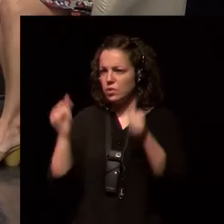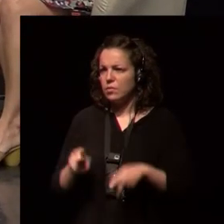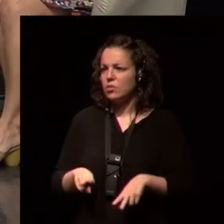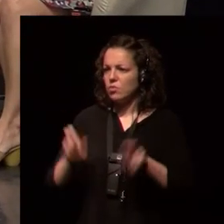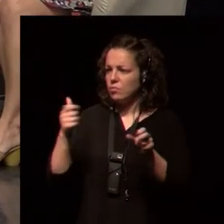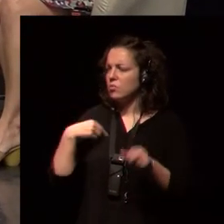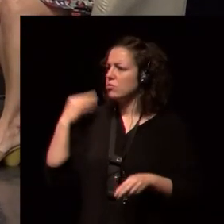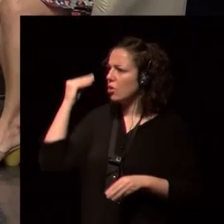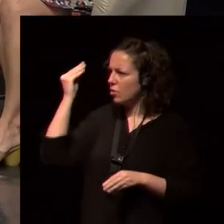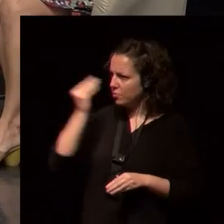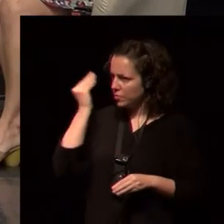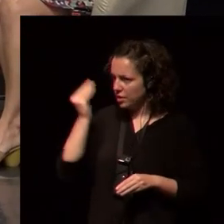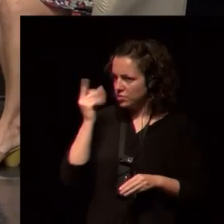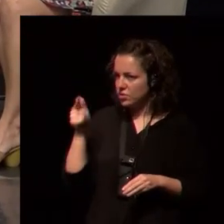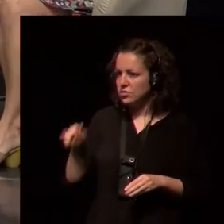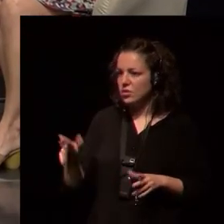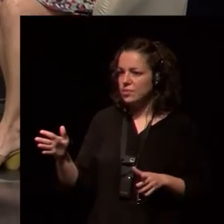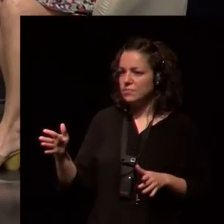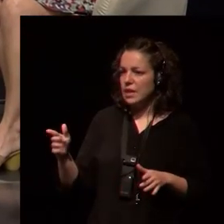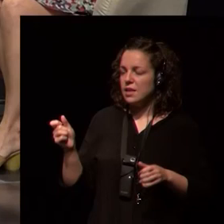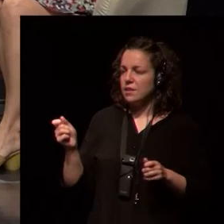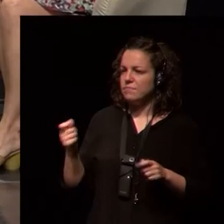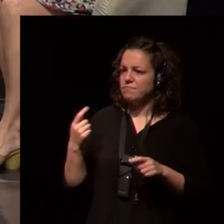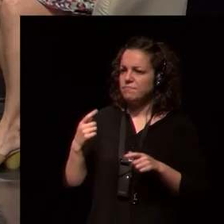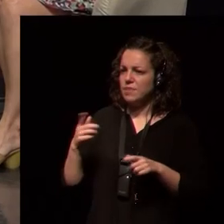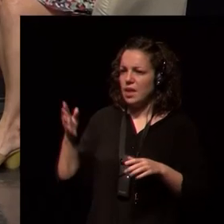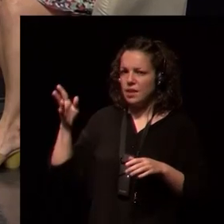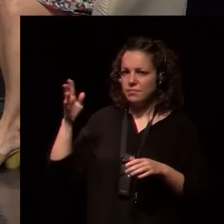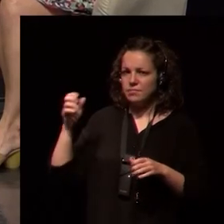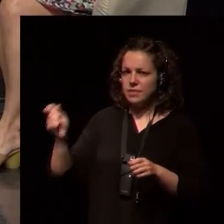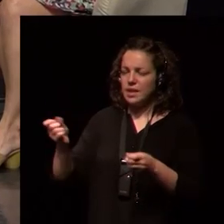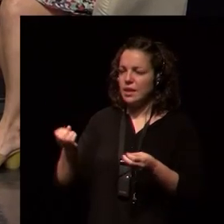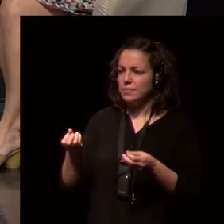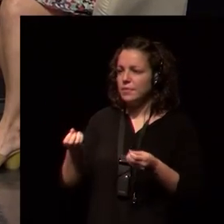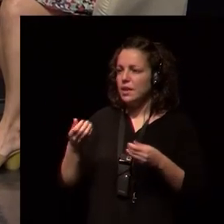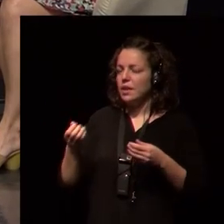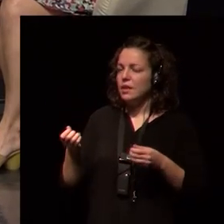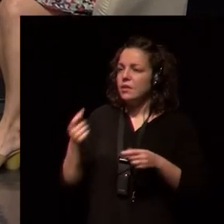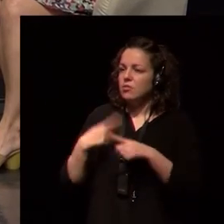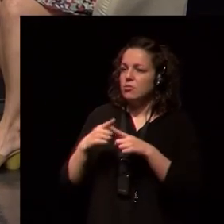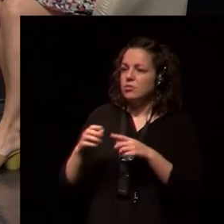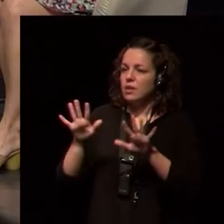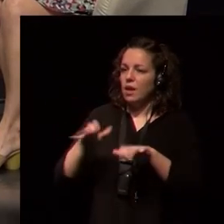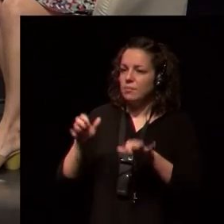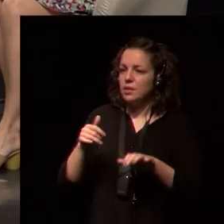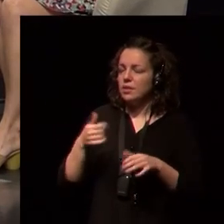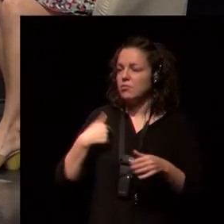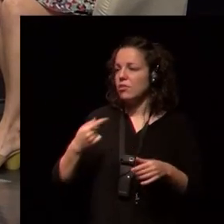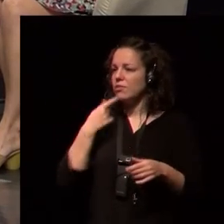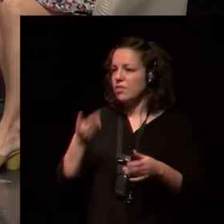formato. Y creo que ha sido totalmente inspirador y fantástico, y os lo quiero agradecer.